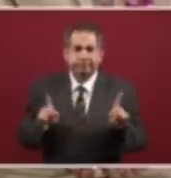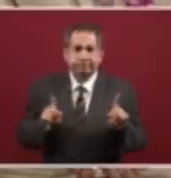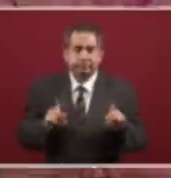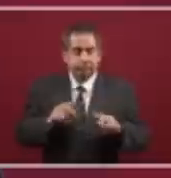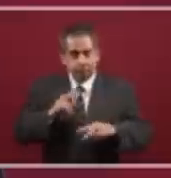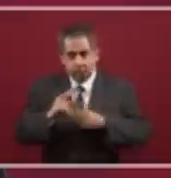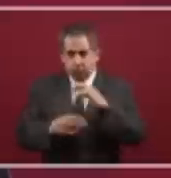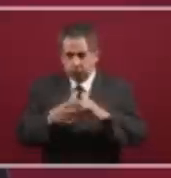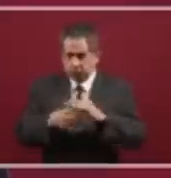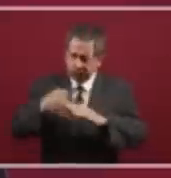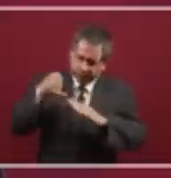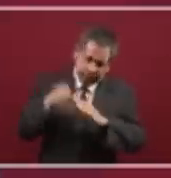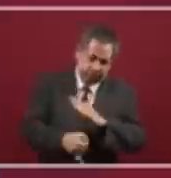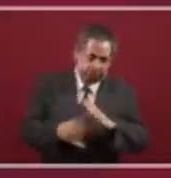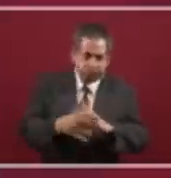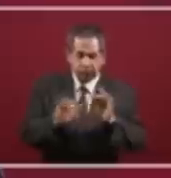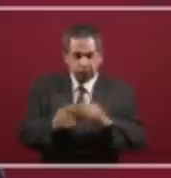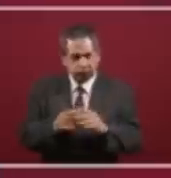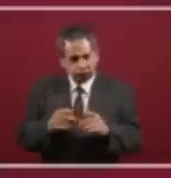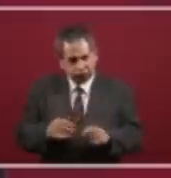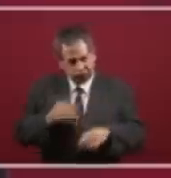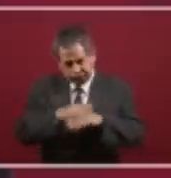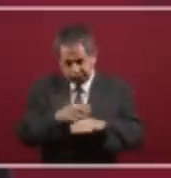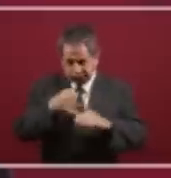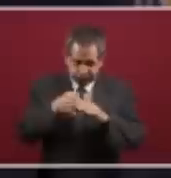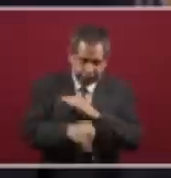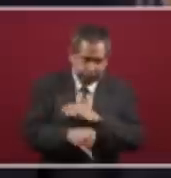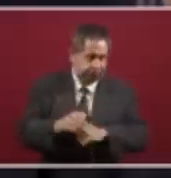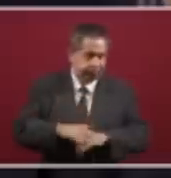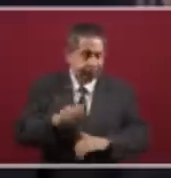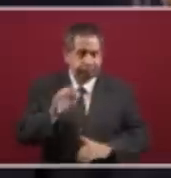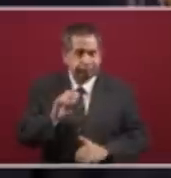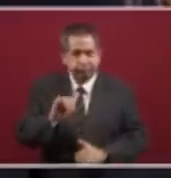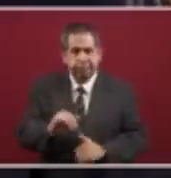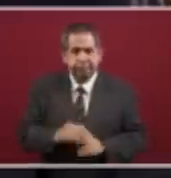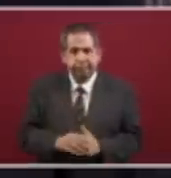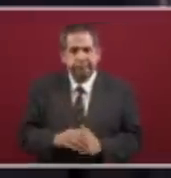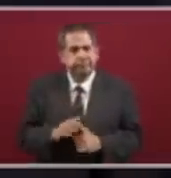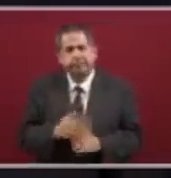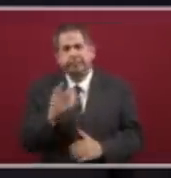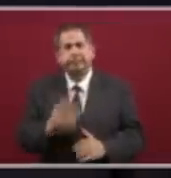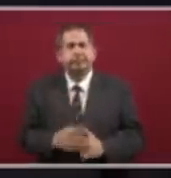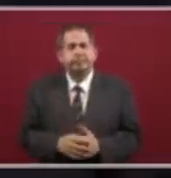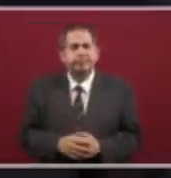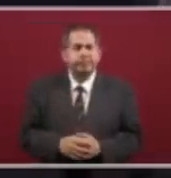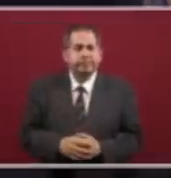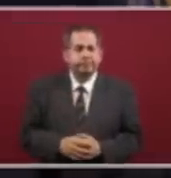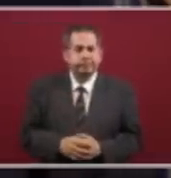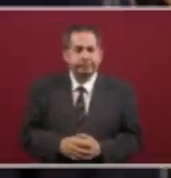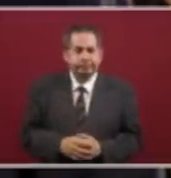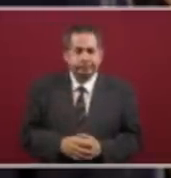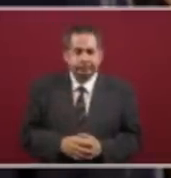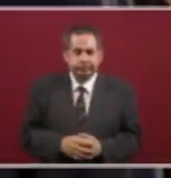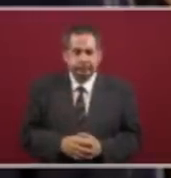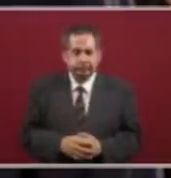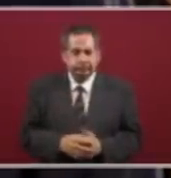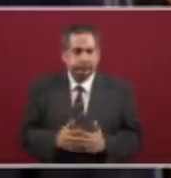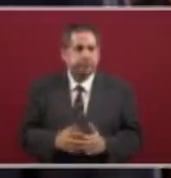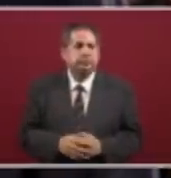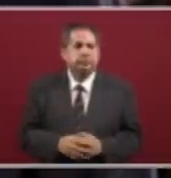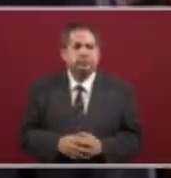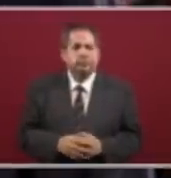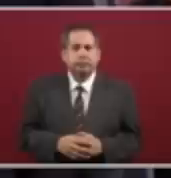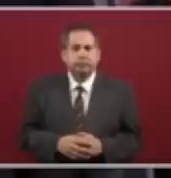al fondo todavía más por qué sí